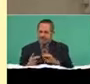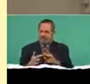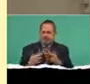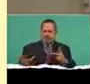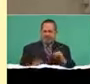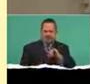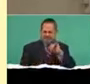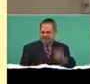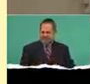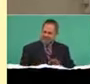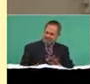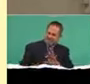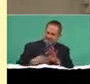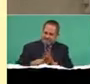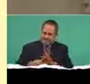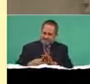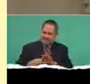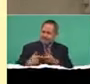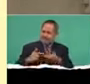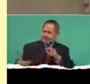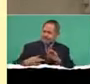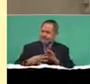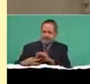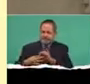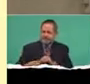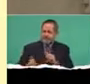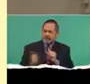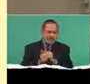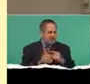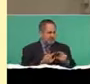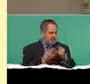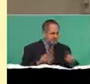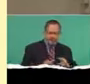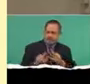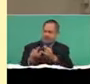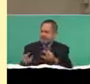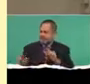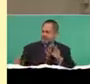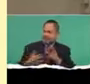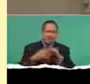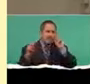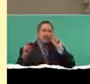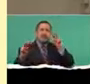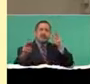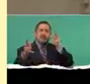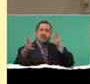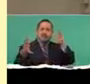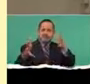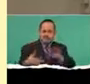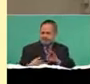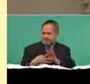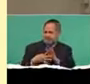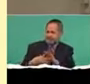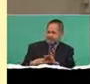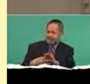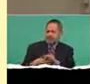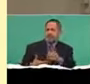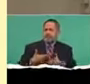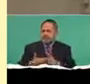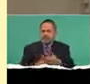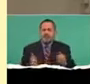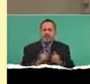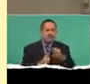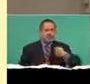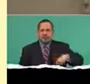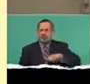unen a nuestras naciones, basados en nuestra historia, valores y visión para el futuro que tenemos en